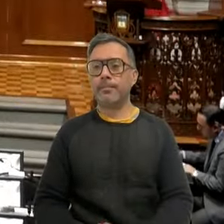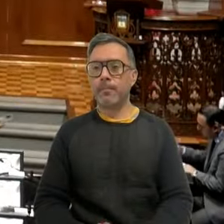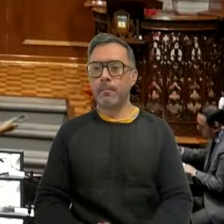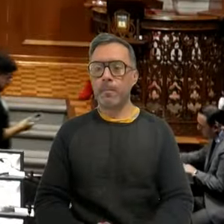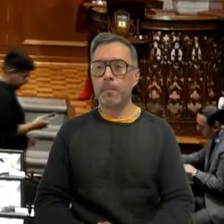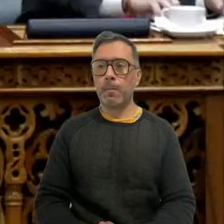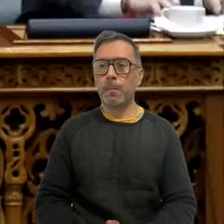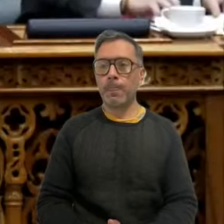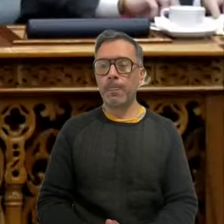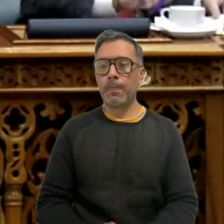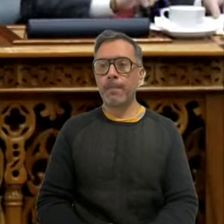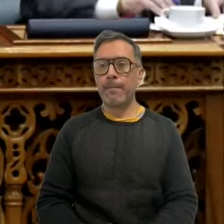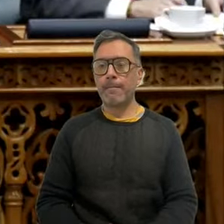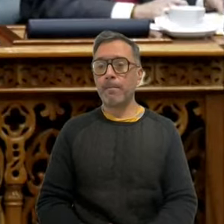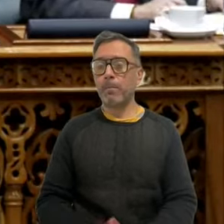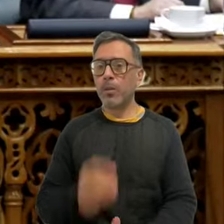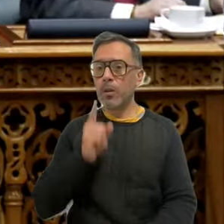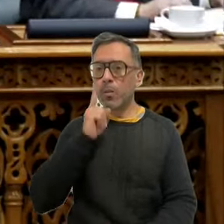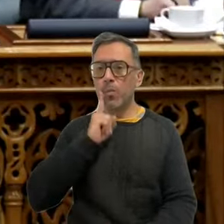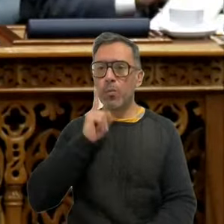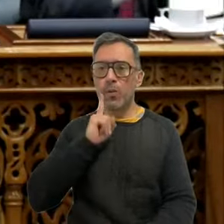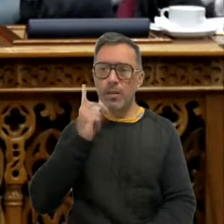gracias gracias diputada